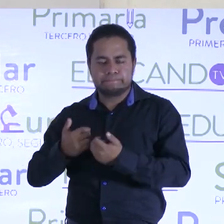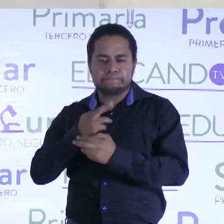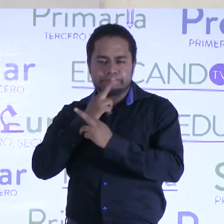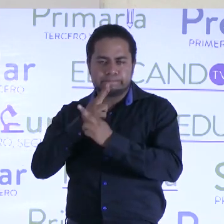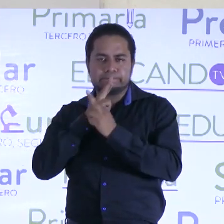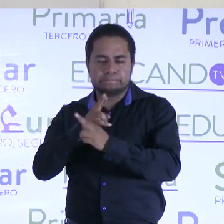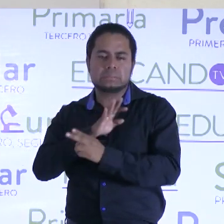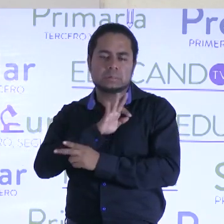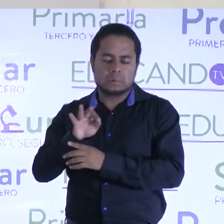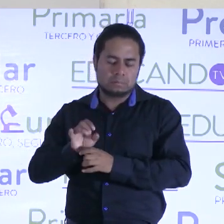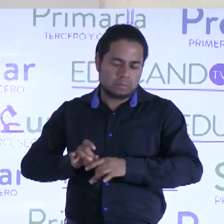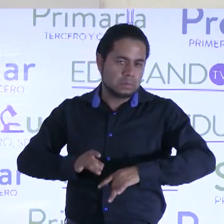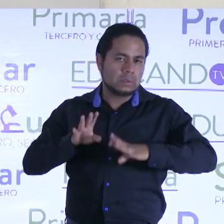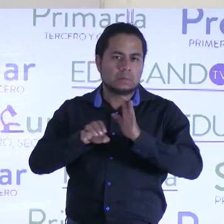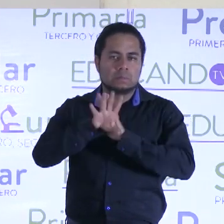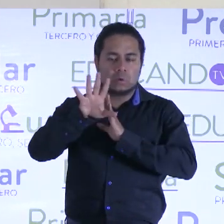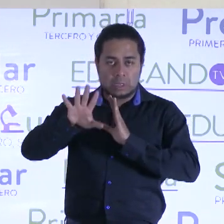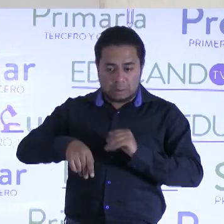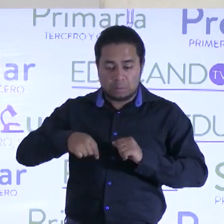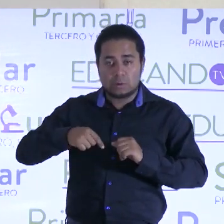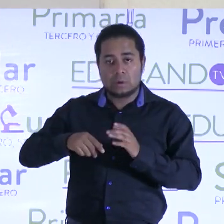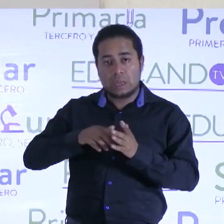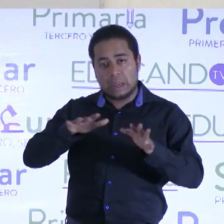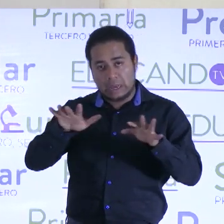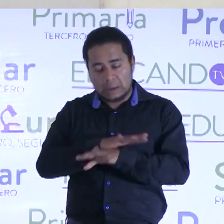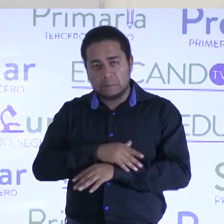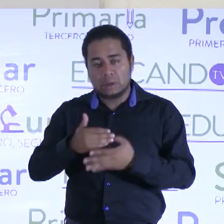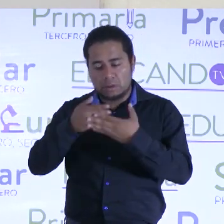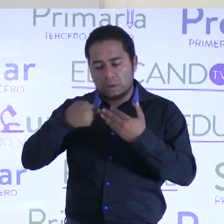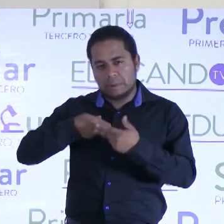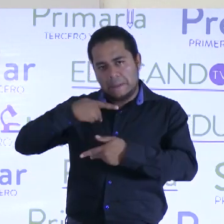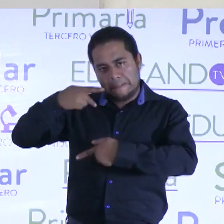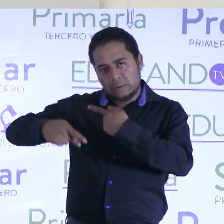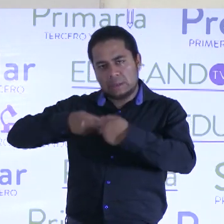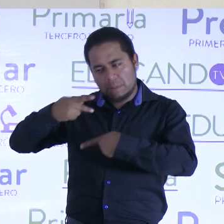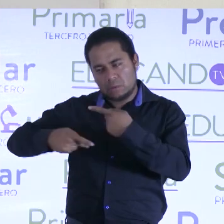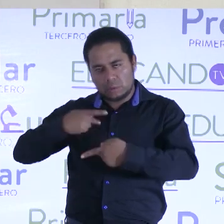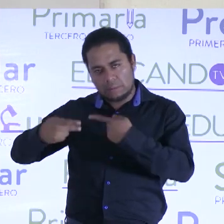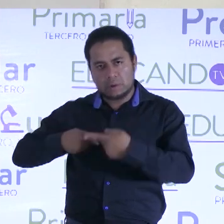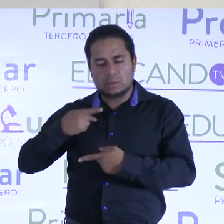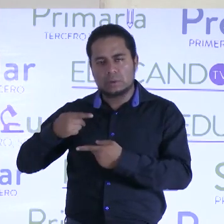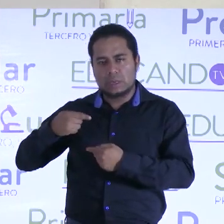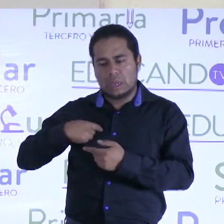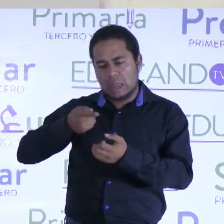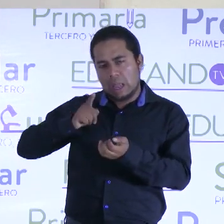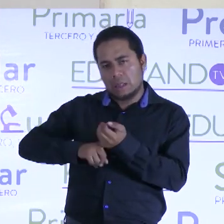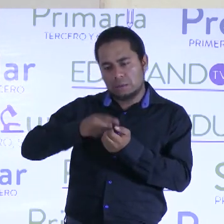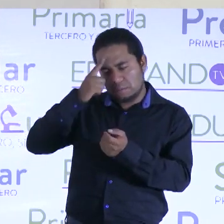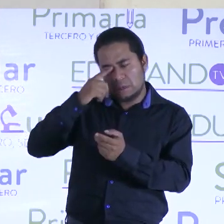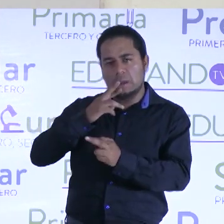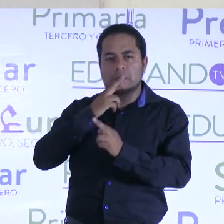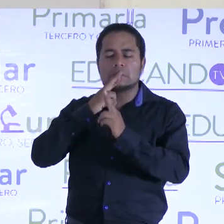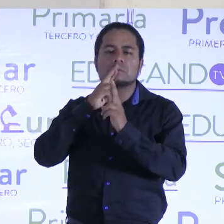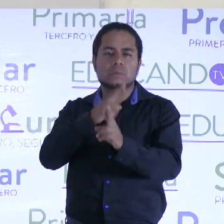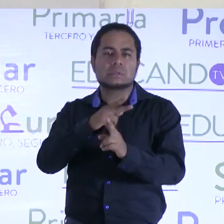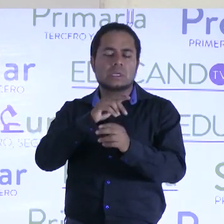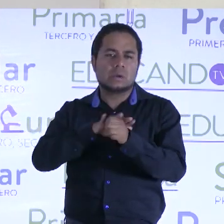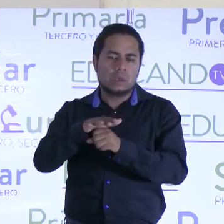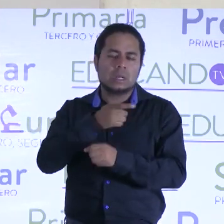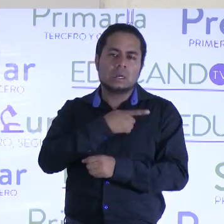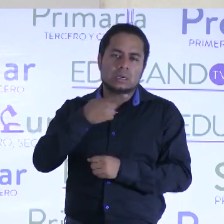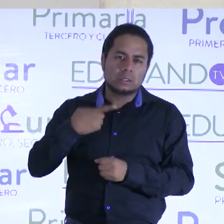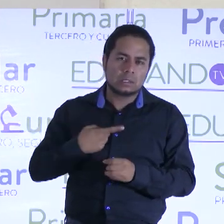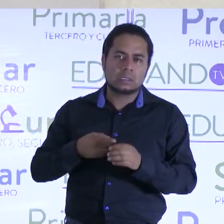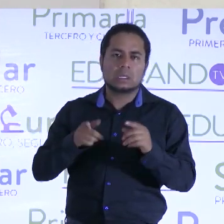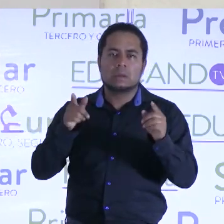estamos preguntando. De igual forma, si en un momento llegas a ser entrevistado, las palabras precisas dentro